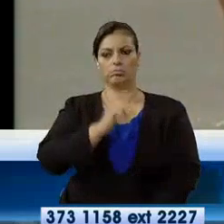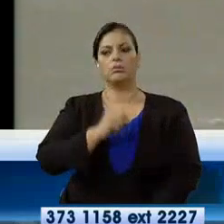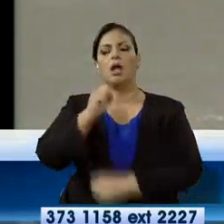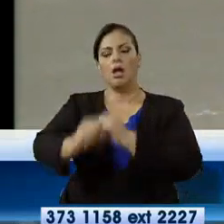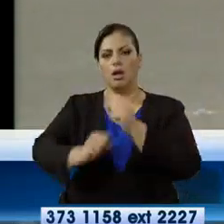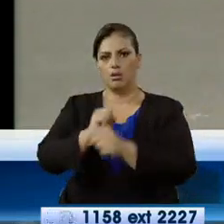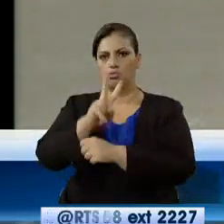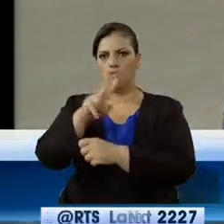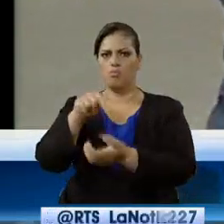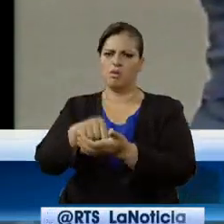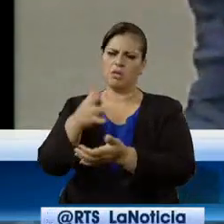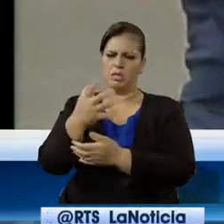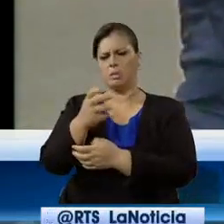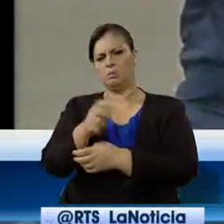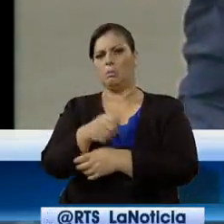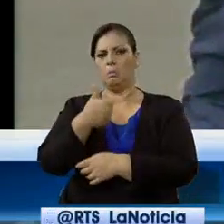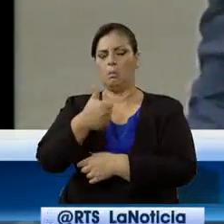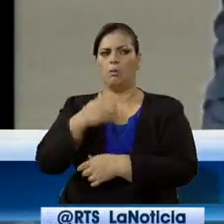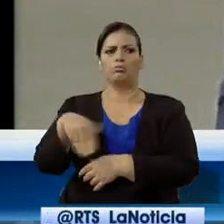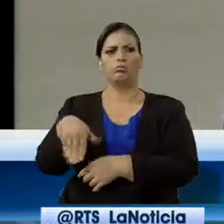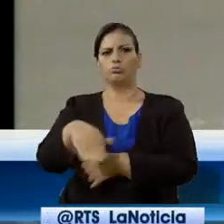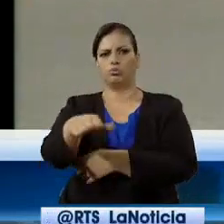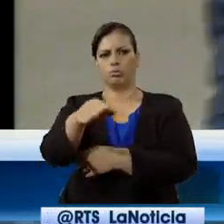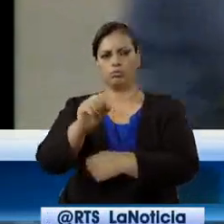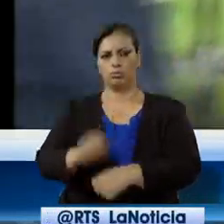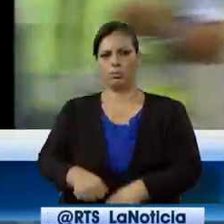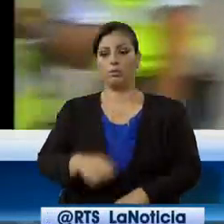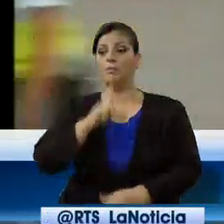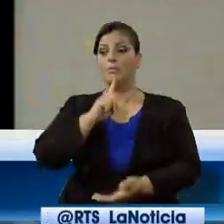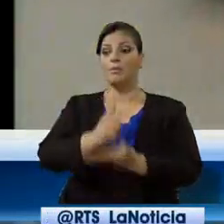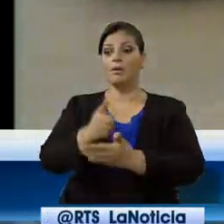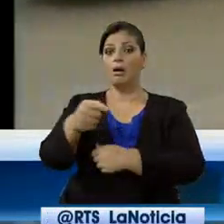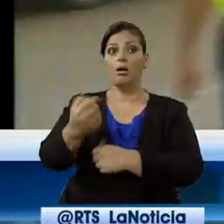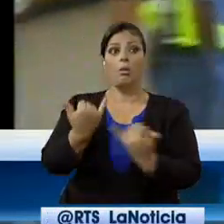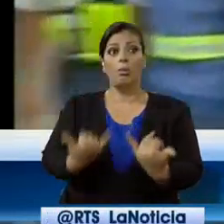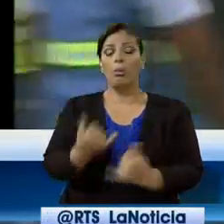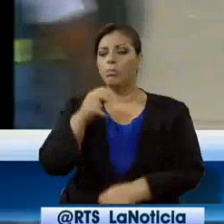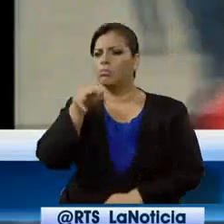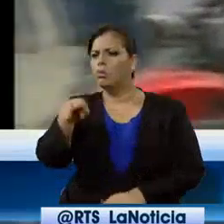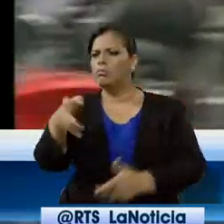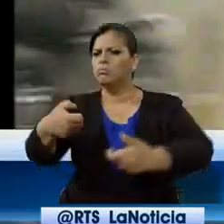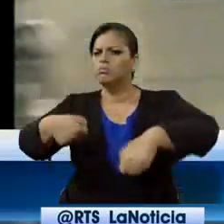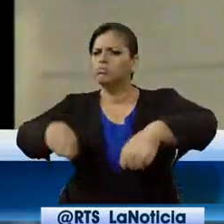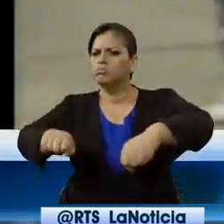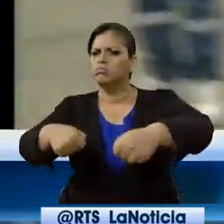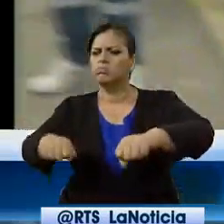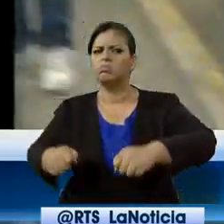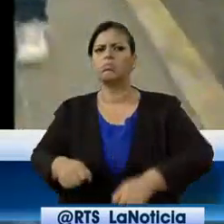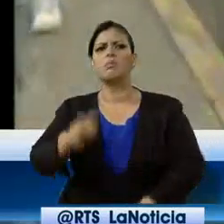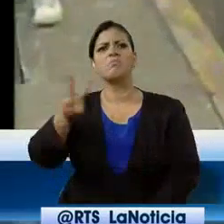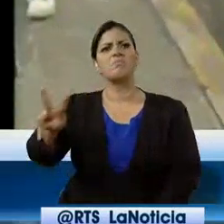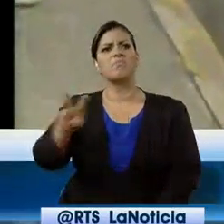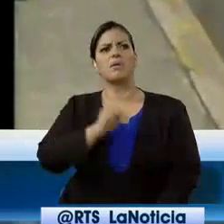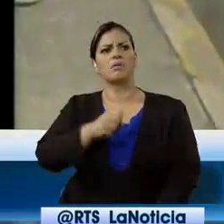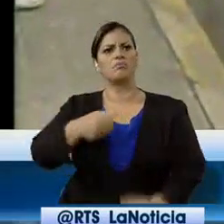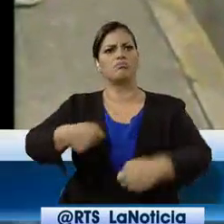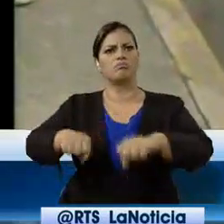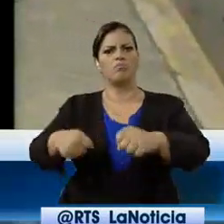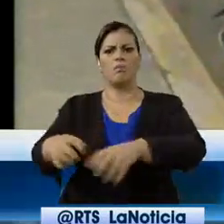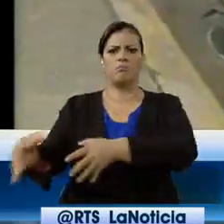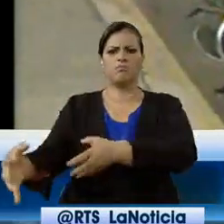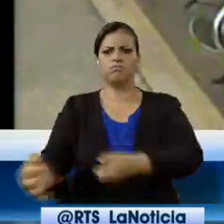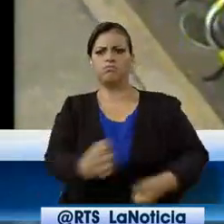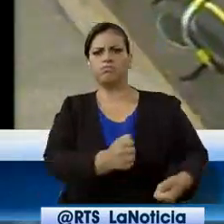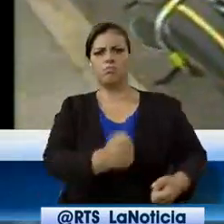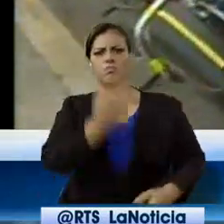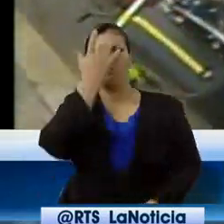Y, en efecto, cerca de 20 motocicletas ya han sido retenidas por distintas irregularidades, entre